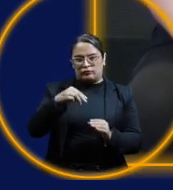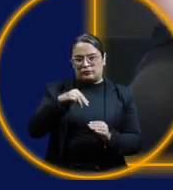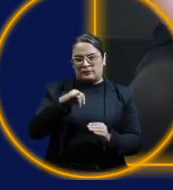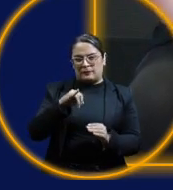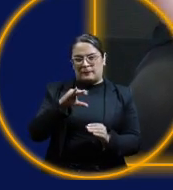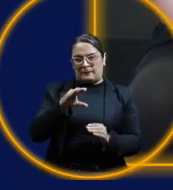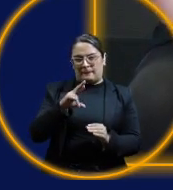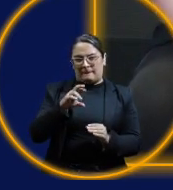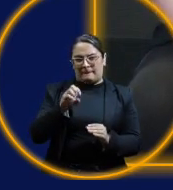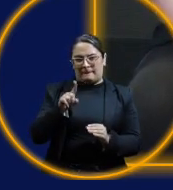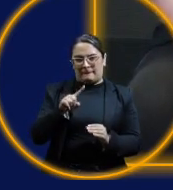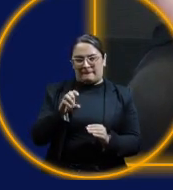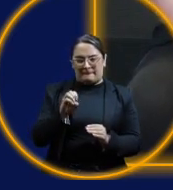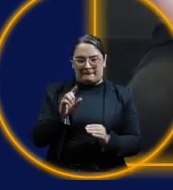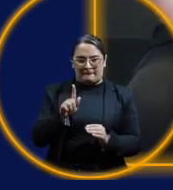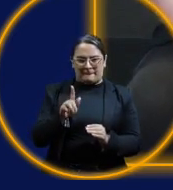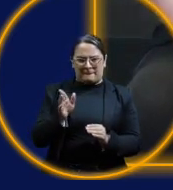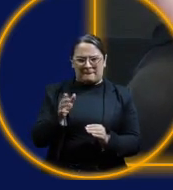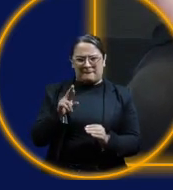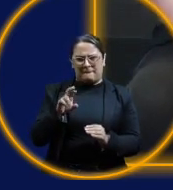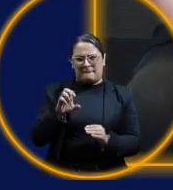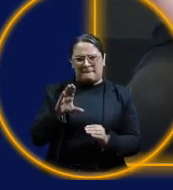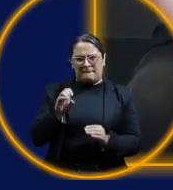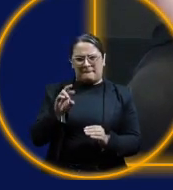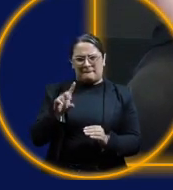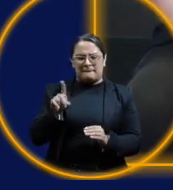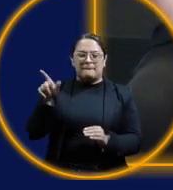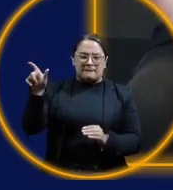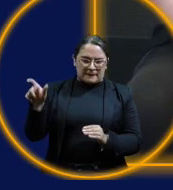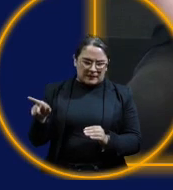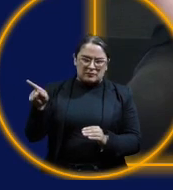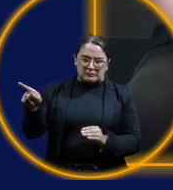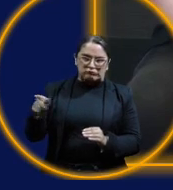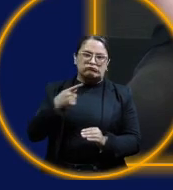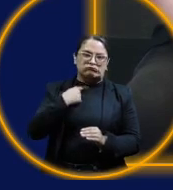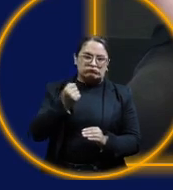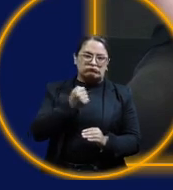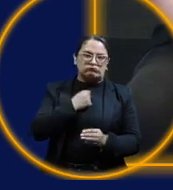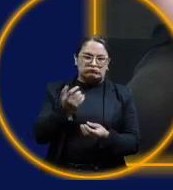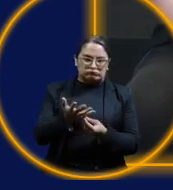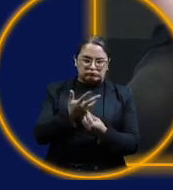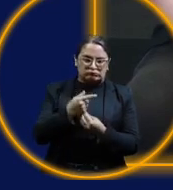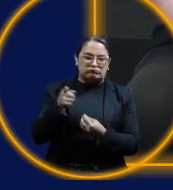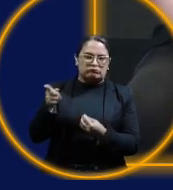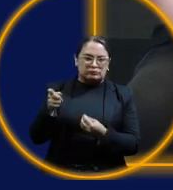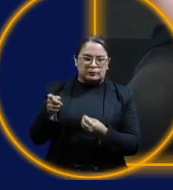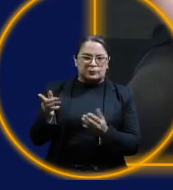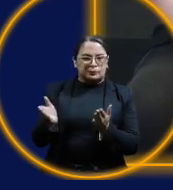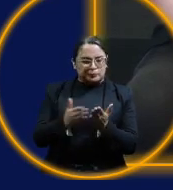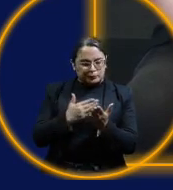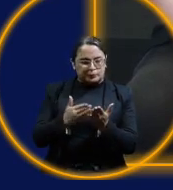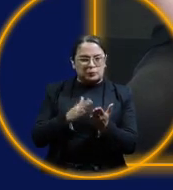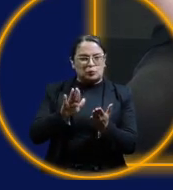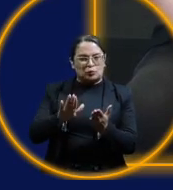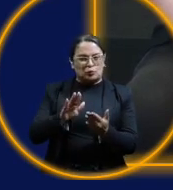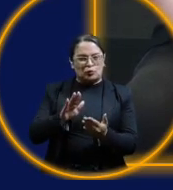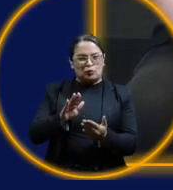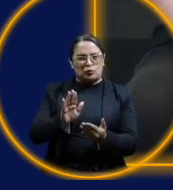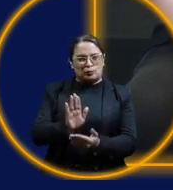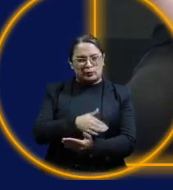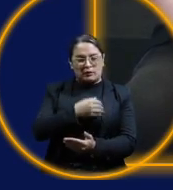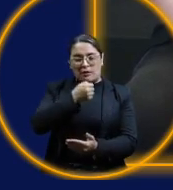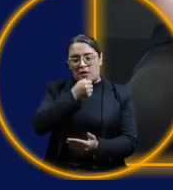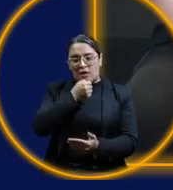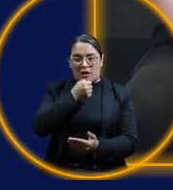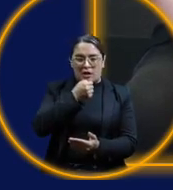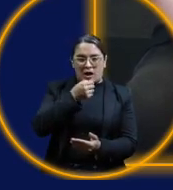Richard Swift era el productor y es de mis artistas favoritos que yo siempre si uno Busca albun es que tiene realmente ese voz de